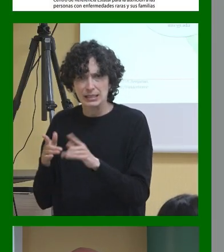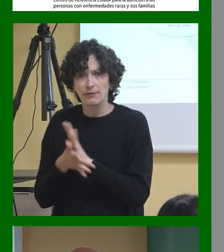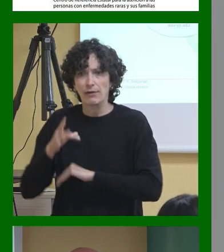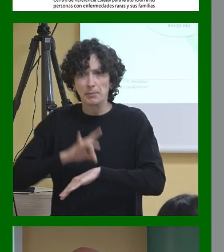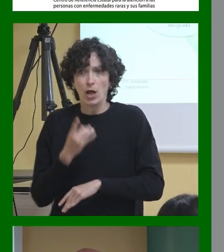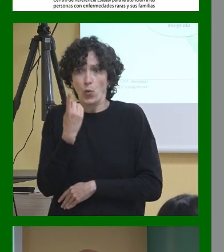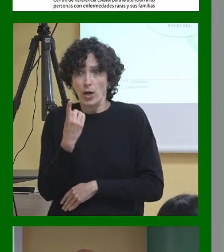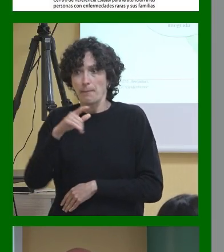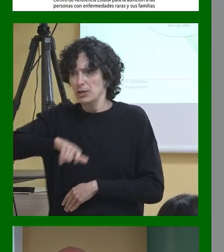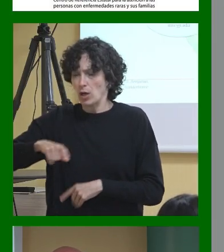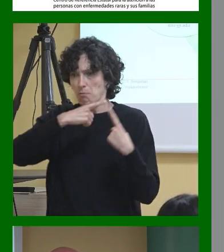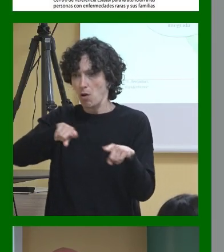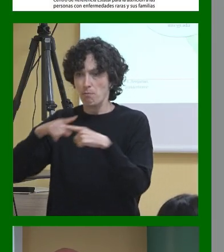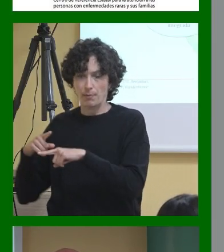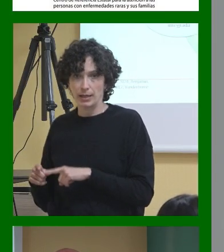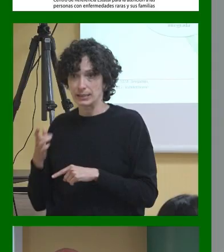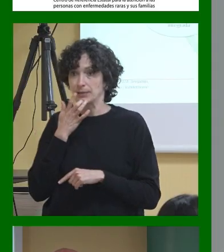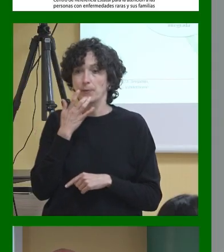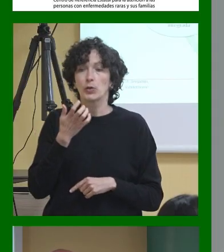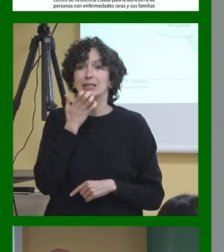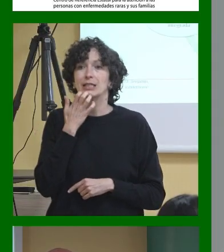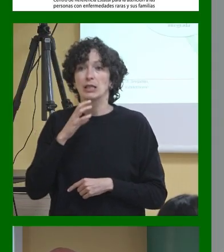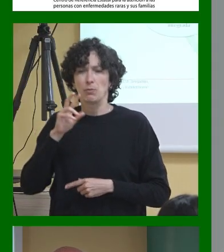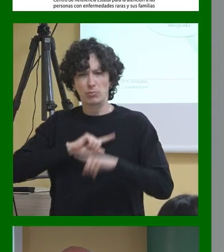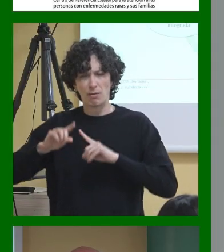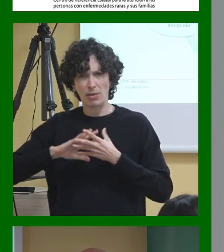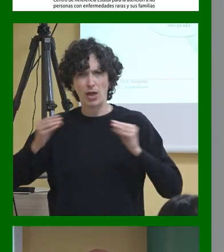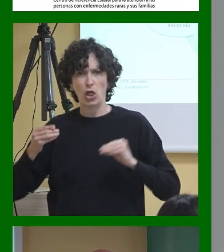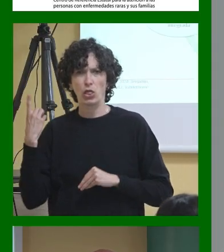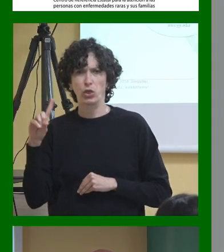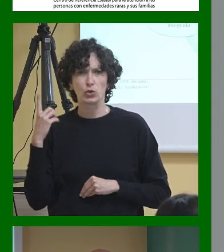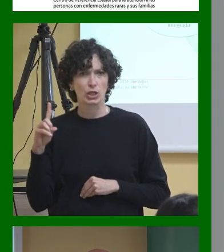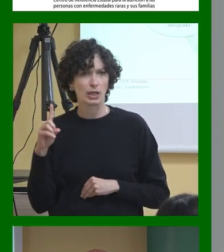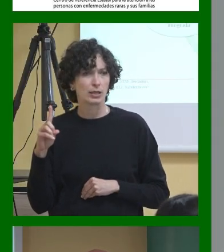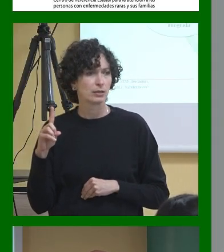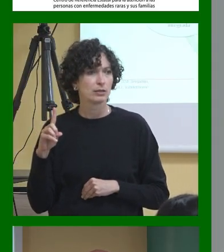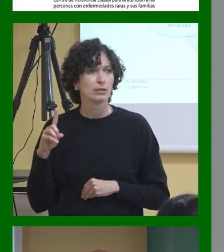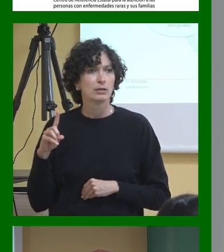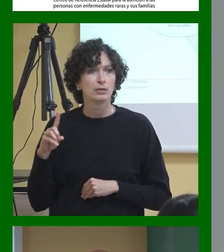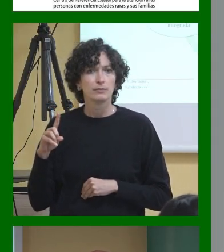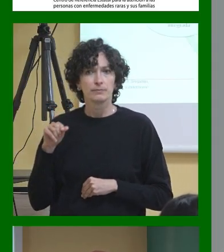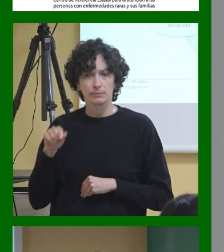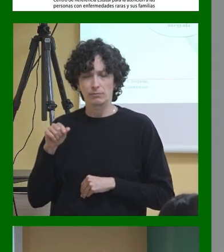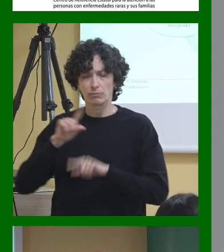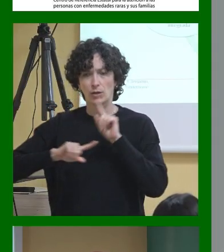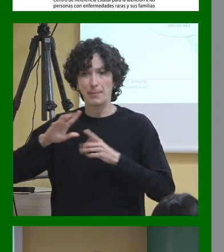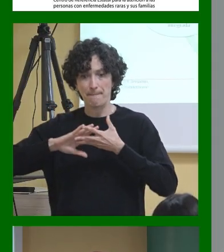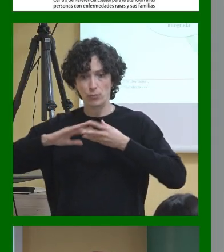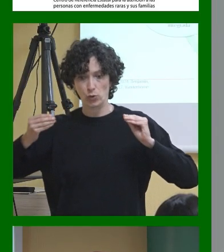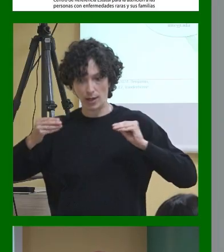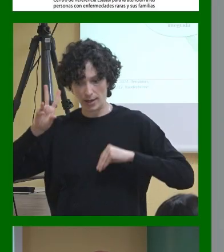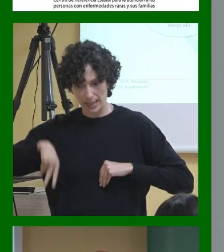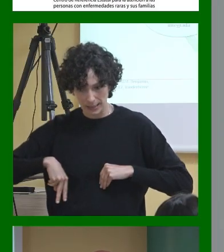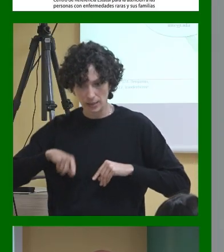Es decir, no es una, si yo hablo de distrofia de Duchenne, que es una enfermedad neuromuscular, pues resulta que esta enfermedad a su